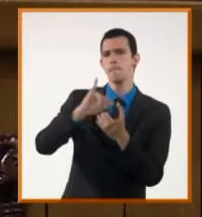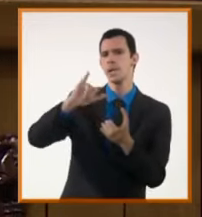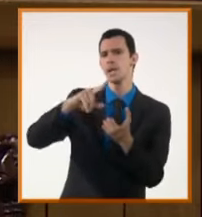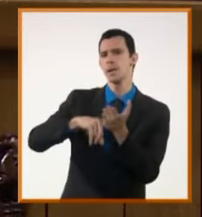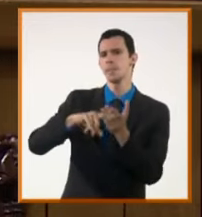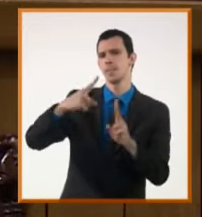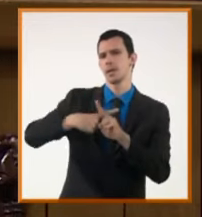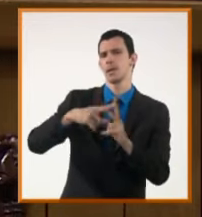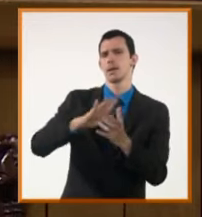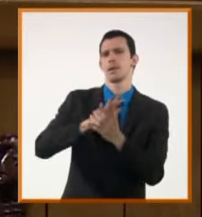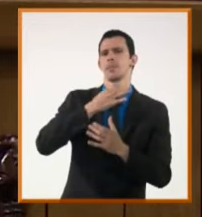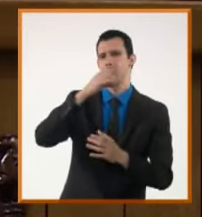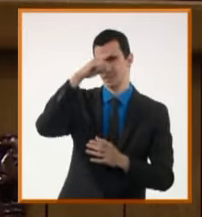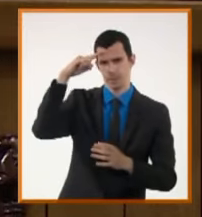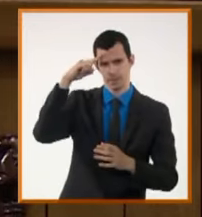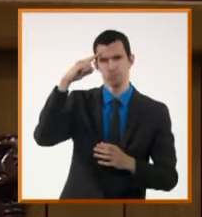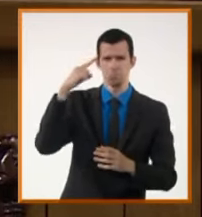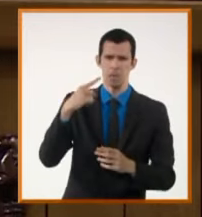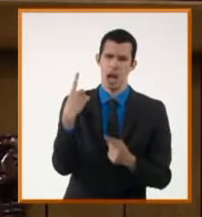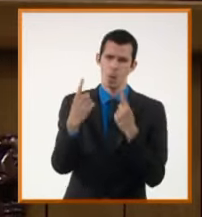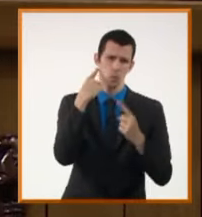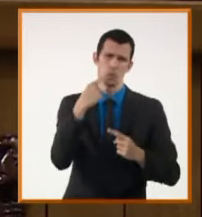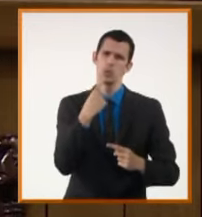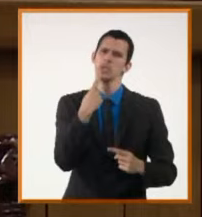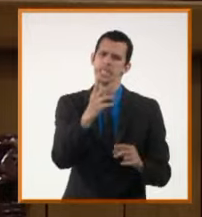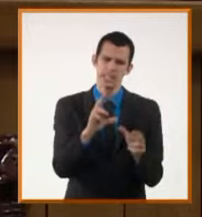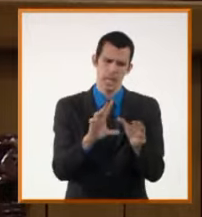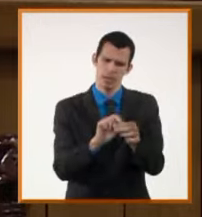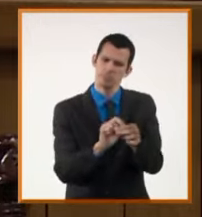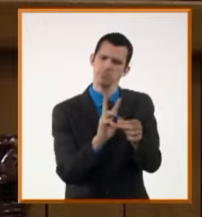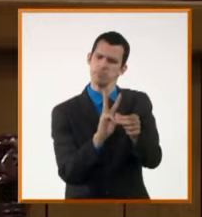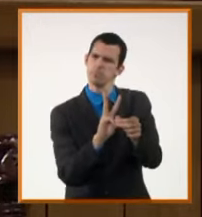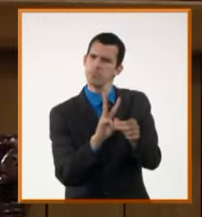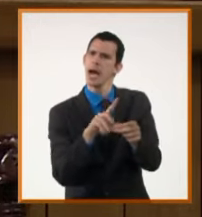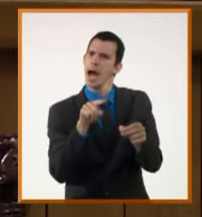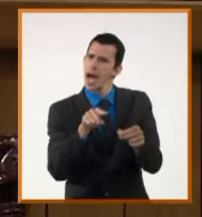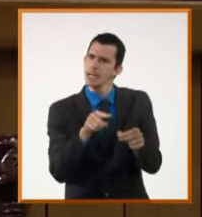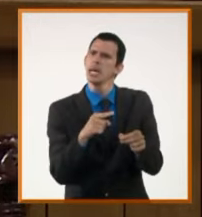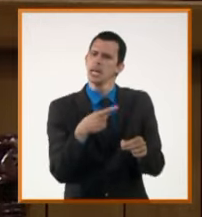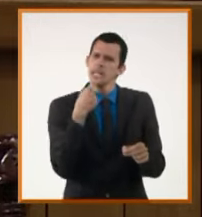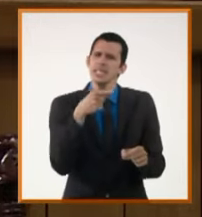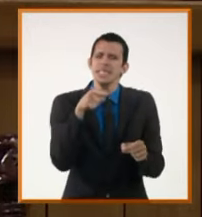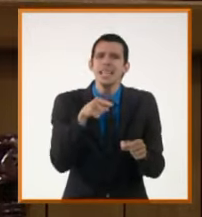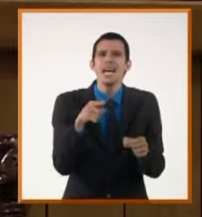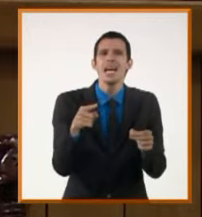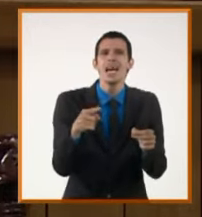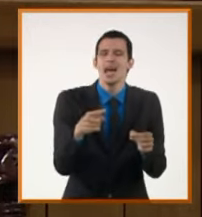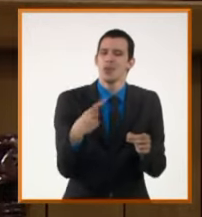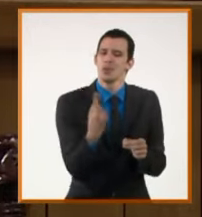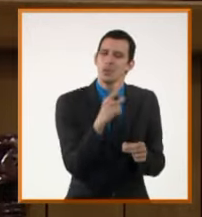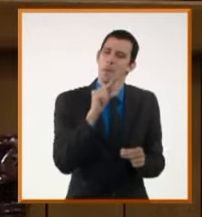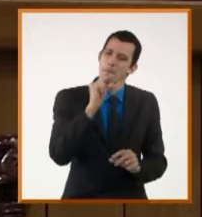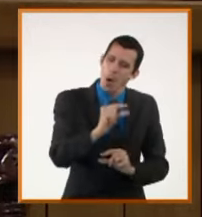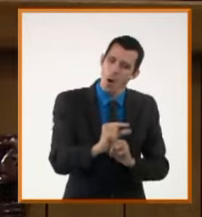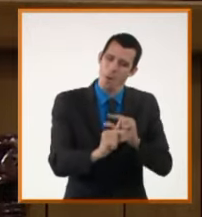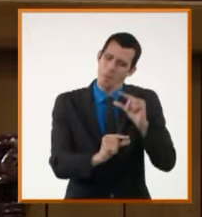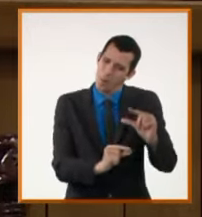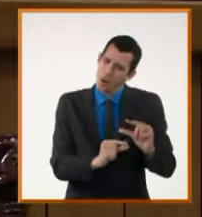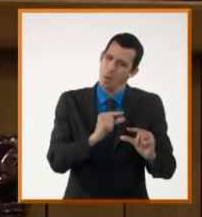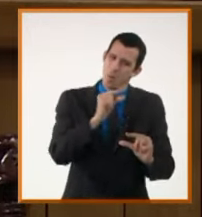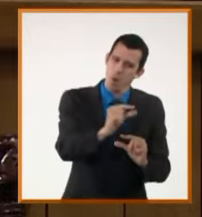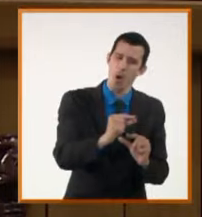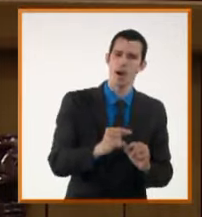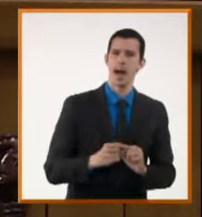hemos creado un movimiento que hay que hacerlo con la racionalidad, pero ya en varias provincias ya tienen identificados 10,